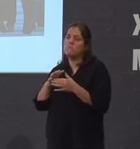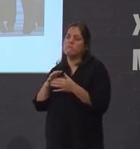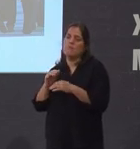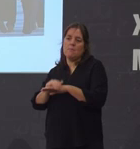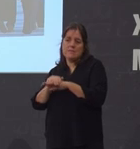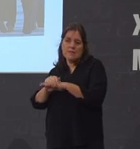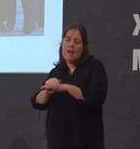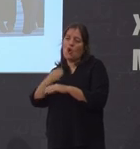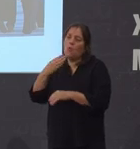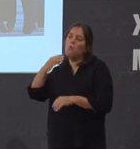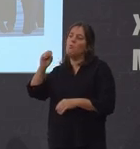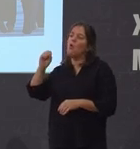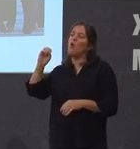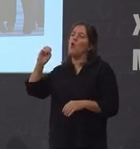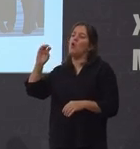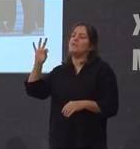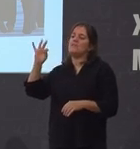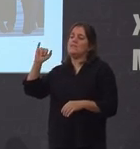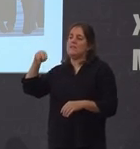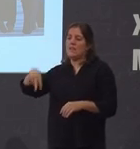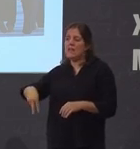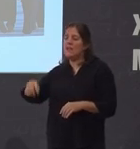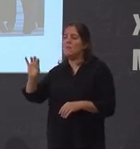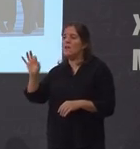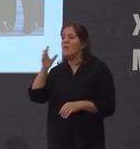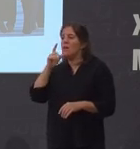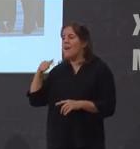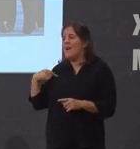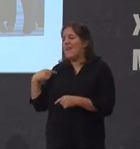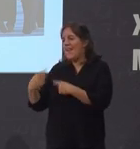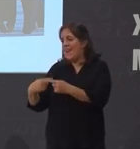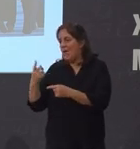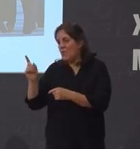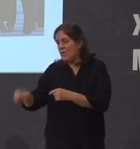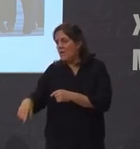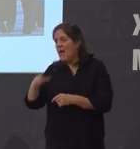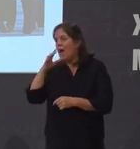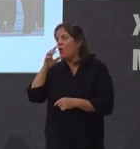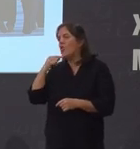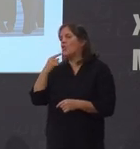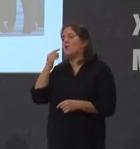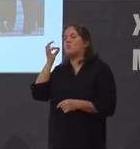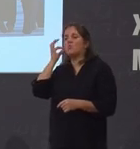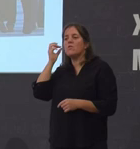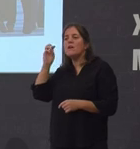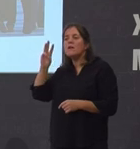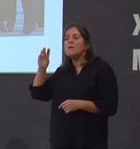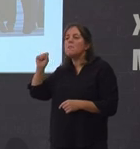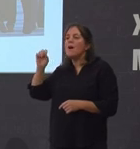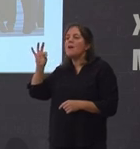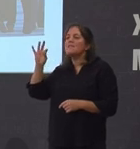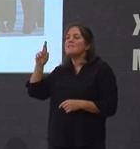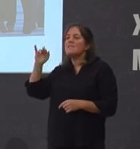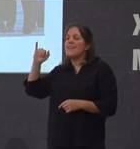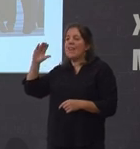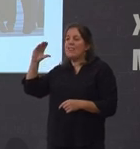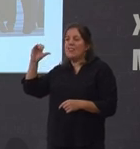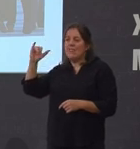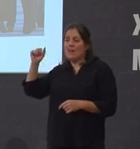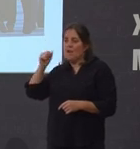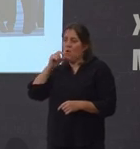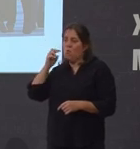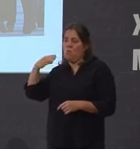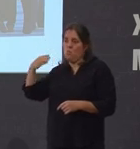Botín, xa houve relevo tamén aquí, e agora é Patricia Botín a que ten